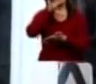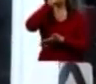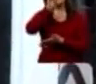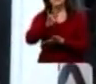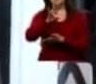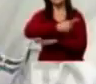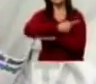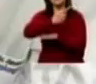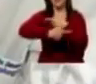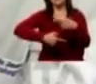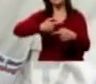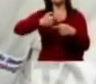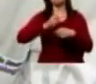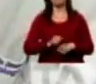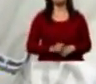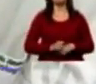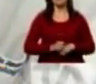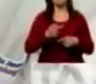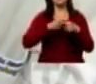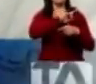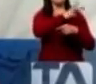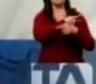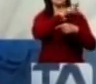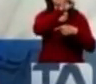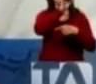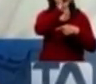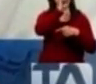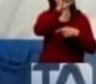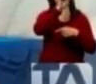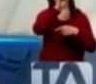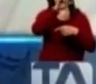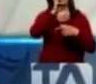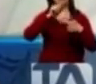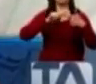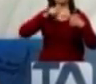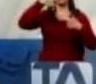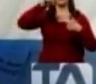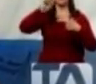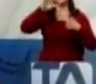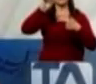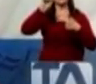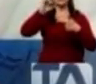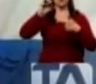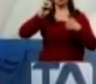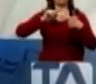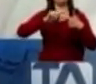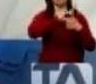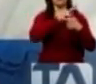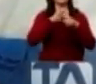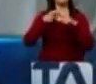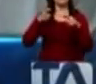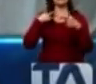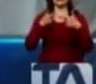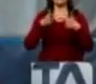de reposición. Él pierde el fósforo y el potasio por la orina, él tiene que tomar una tableta que le reponga el fósforo, que le reponga el